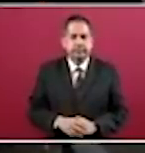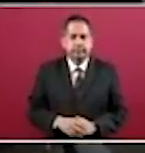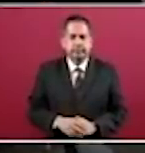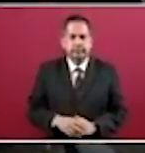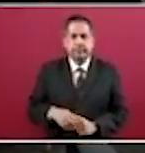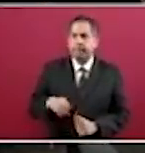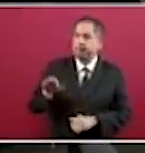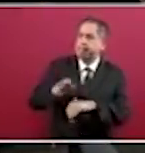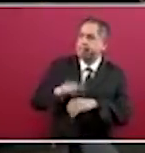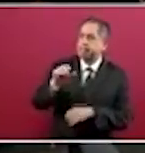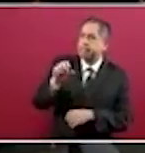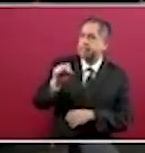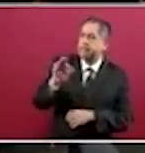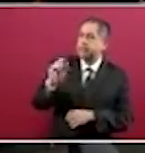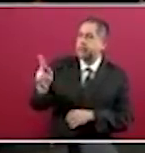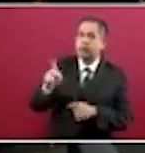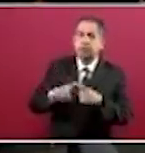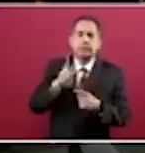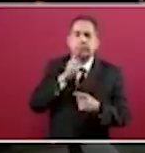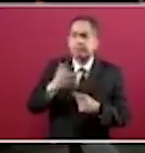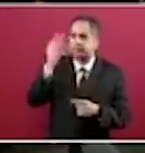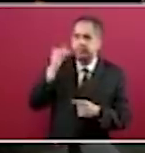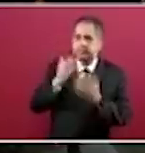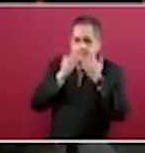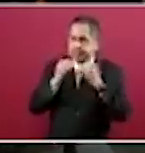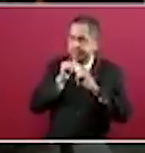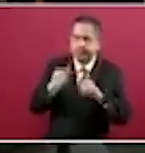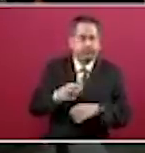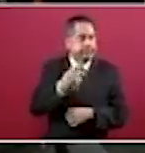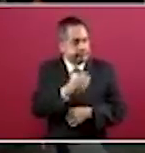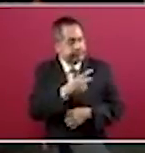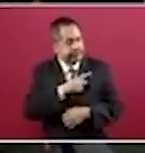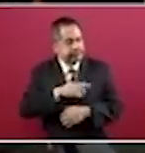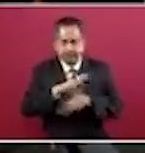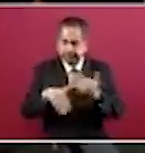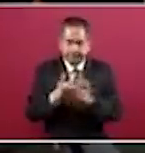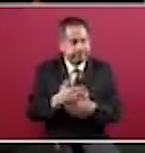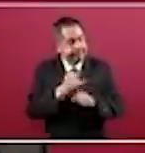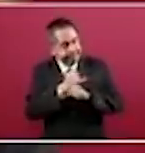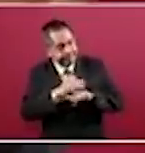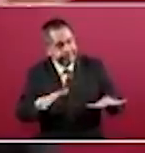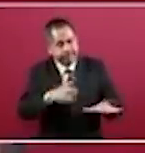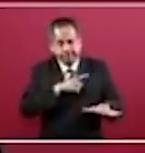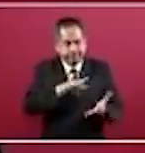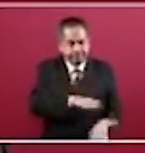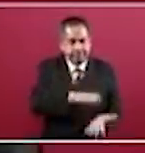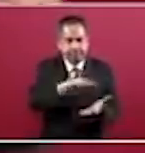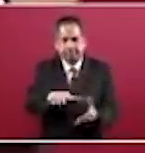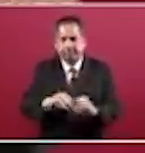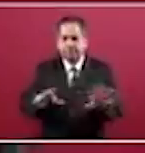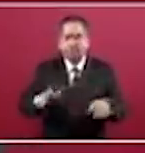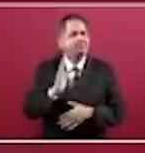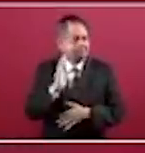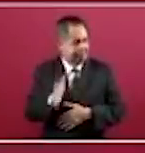que no sabemos tampoco qué hicieron realmente en el sexenio pasado en torno al caso Odebrecht. Toda la información debe de entregarse.